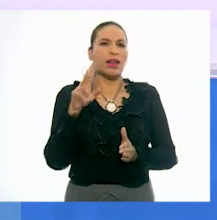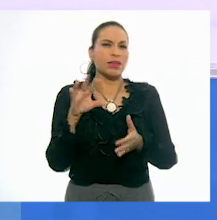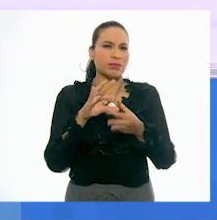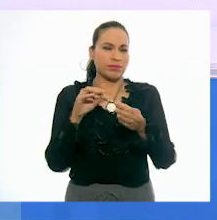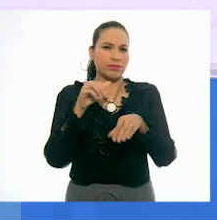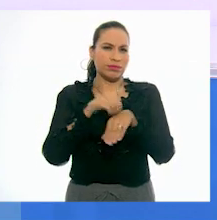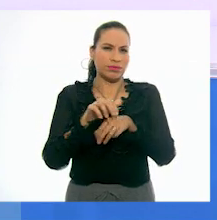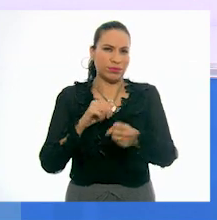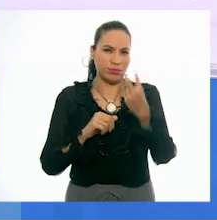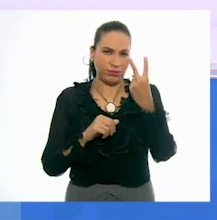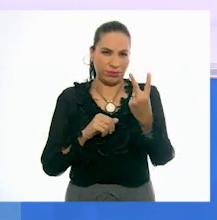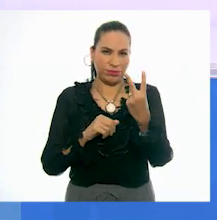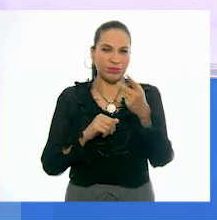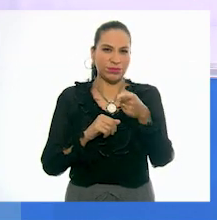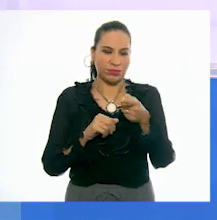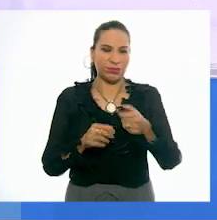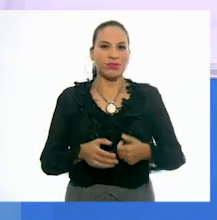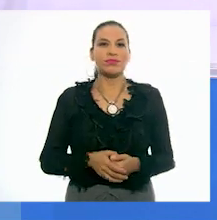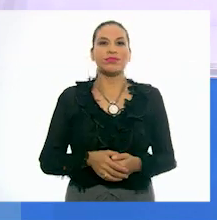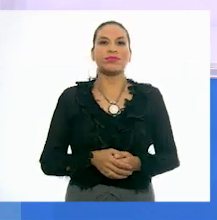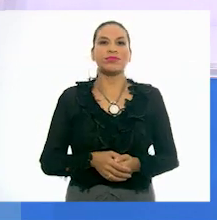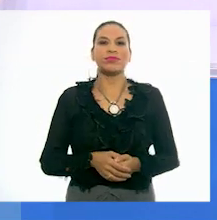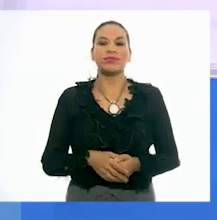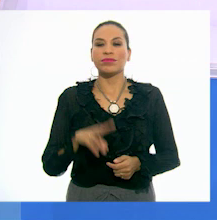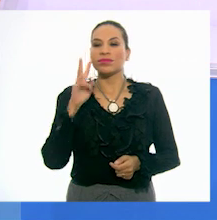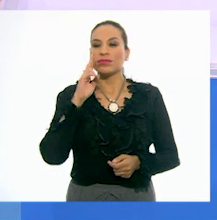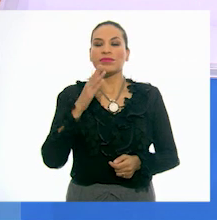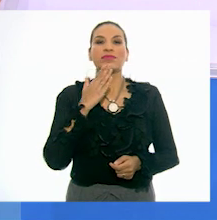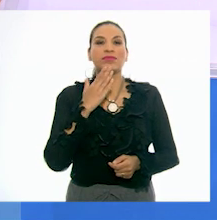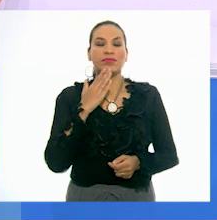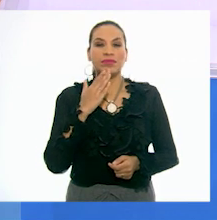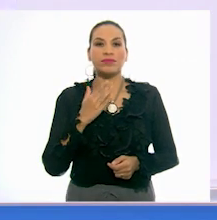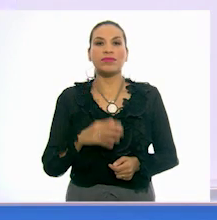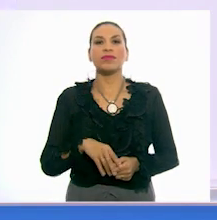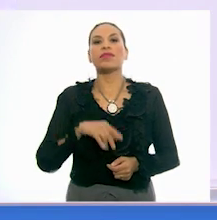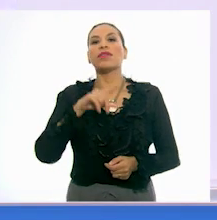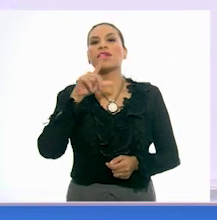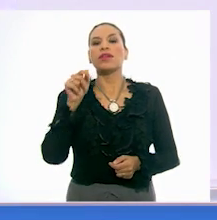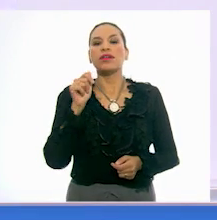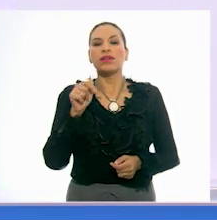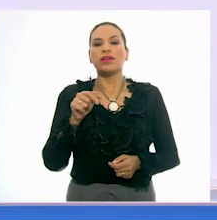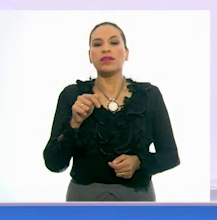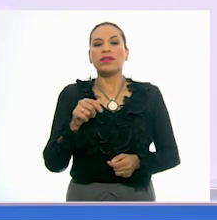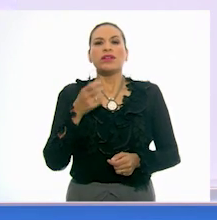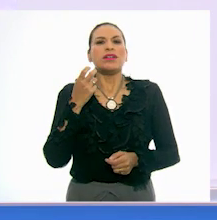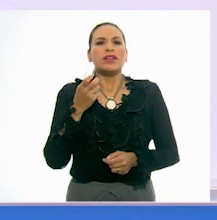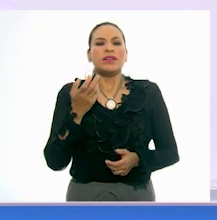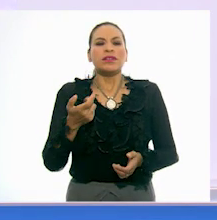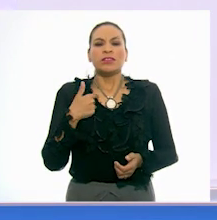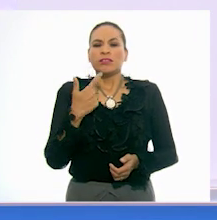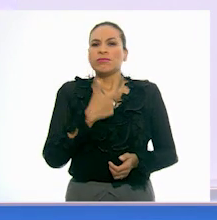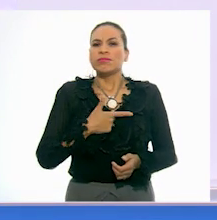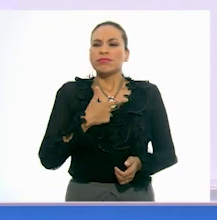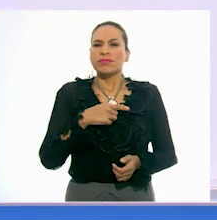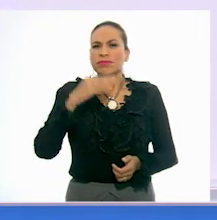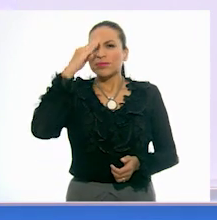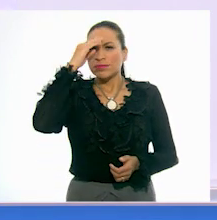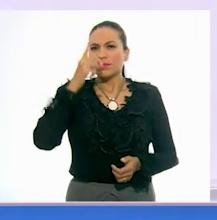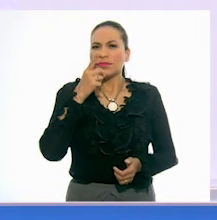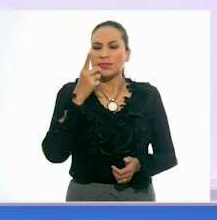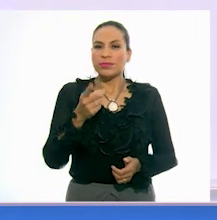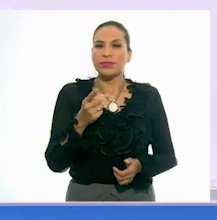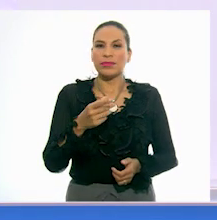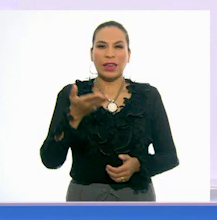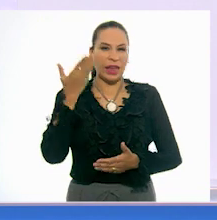escribir el número 2 arriba de ella. ¿Parece? Me parece perfecto. Respecto a esto, maestra, me gustaría comentar que